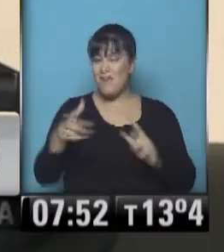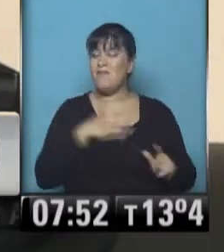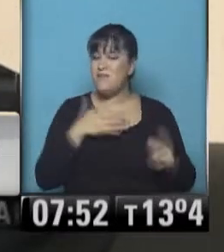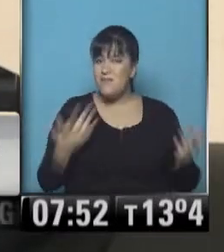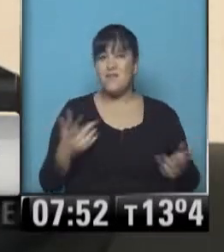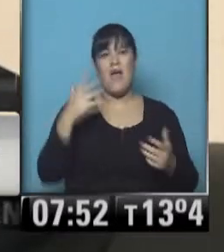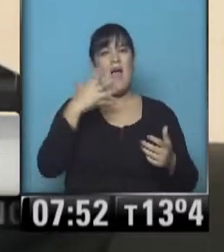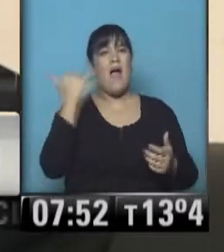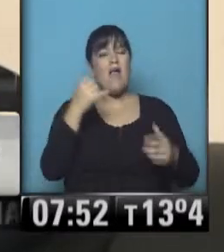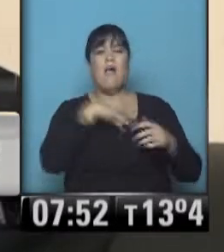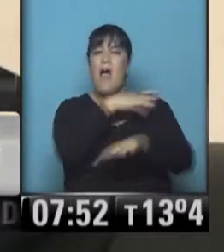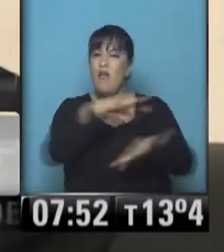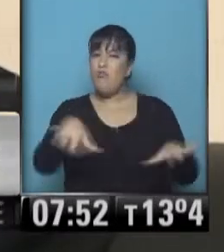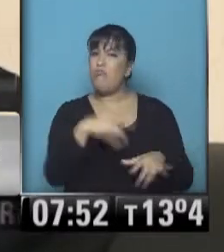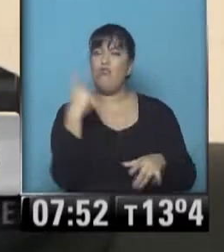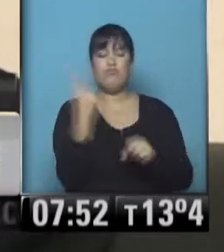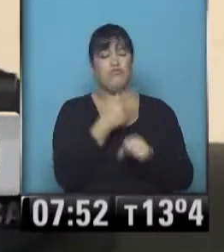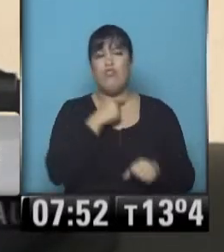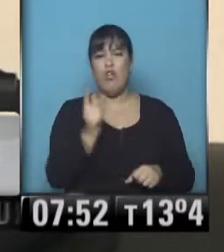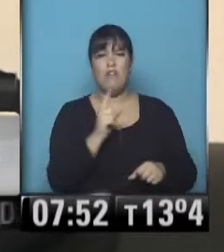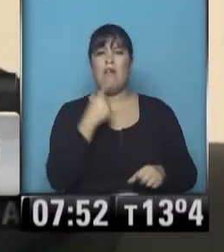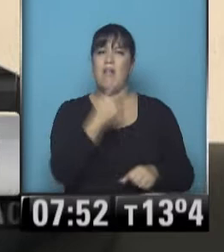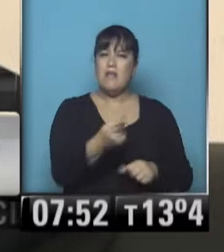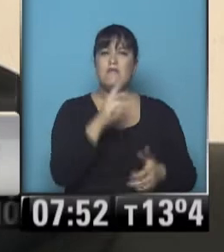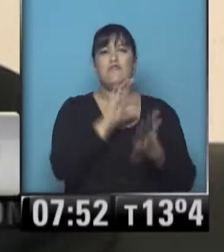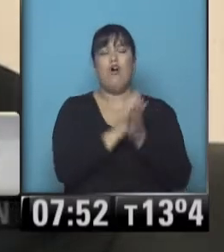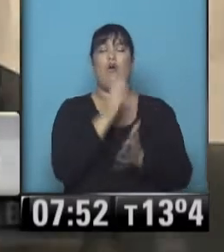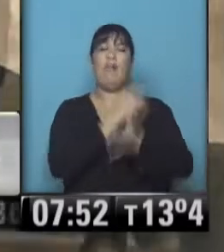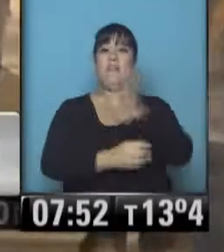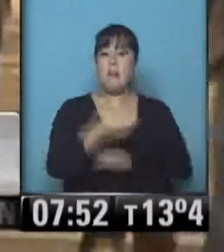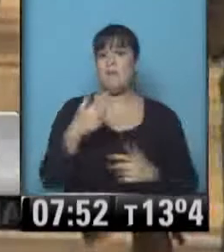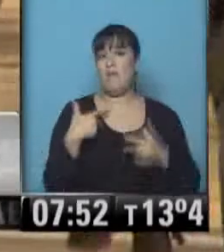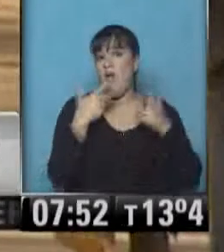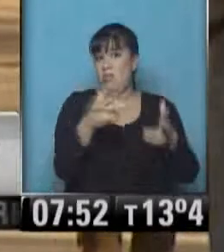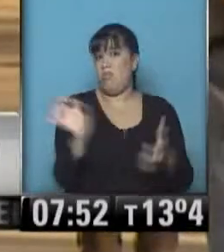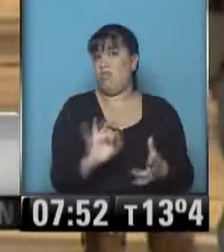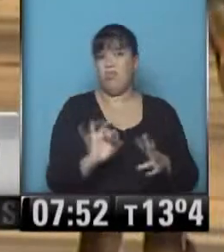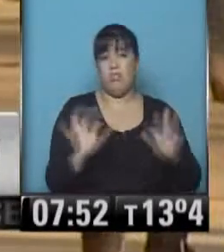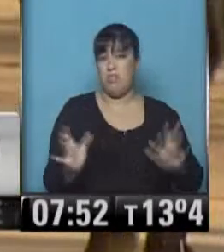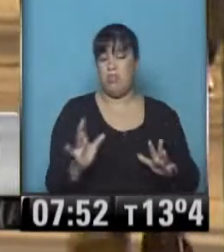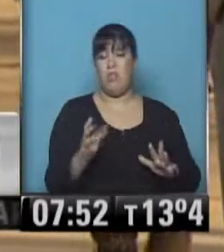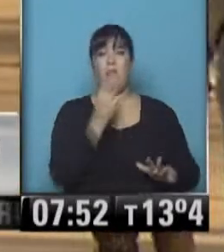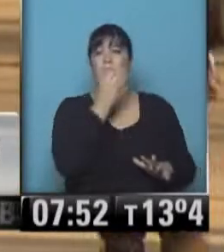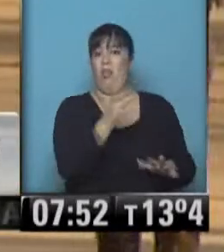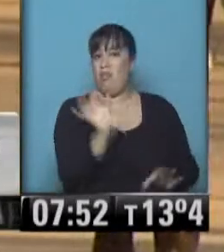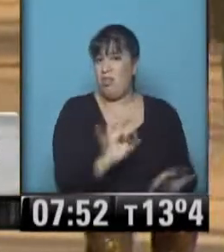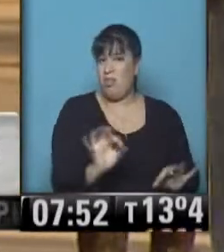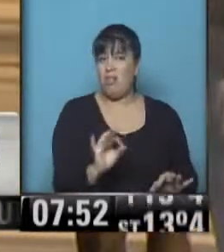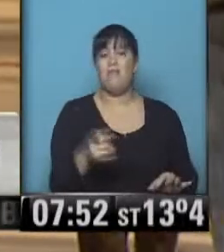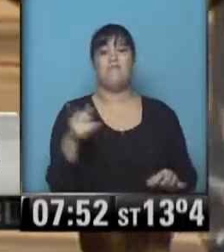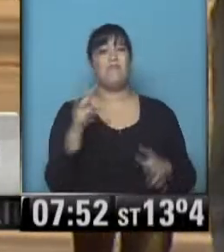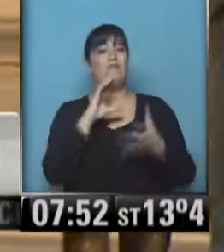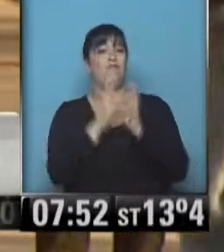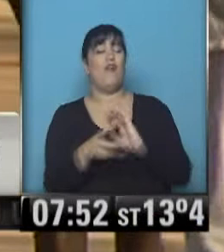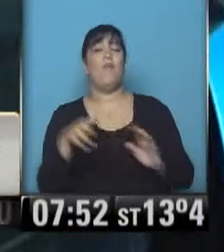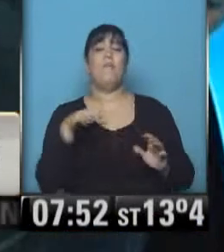estudiantes que no quieren declarar algún tipo de discapacidad, no quieren contarlo. Evidentemente, el